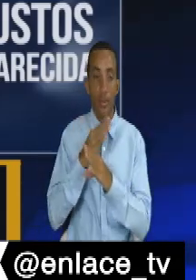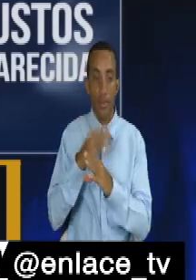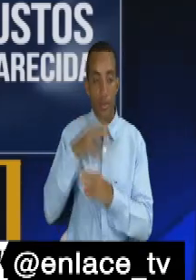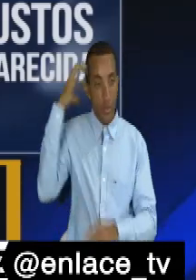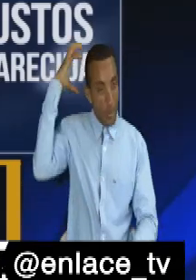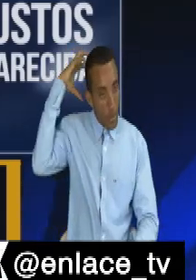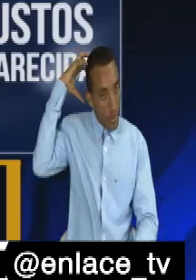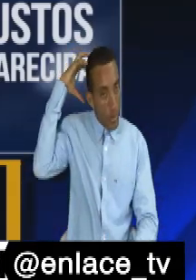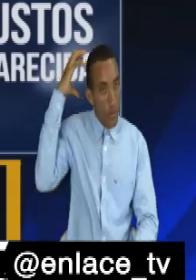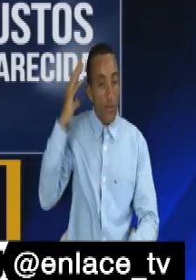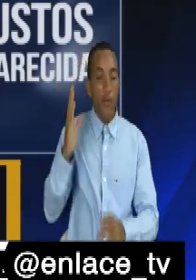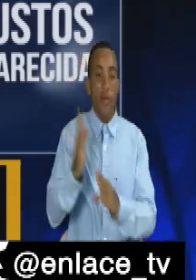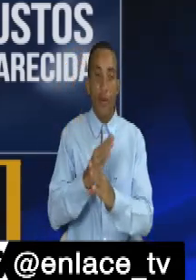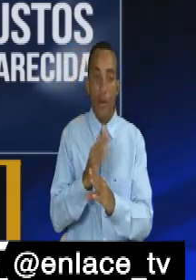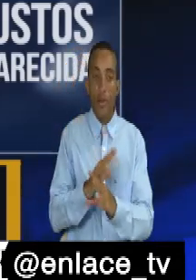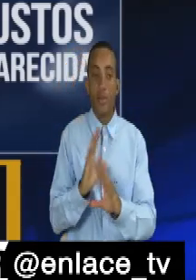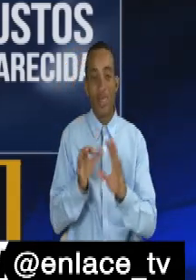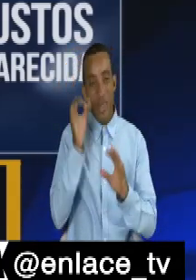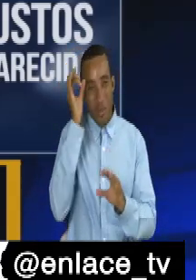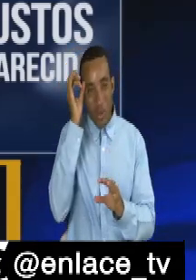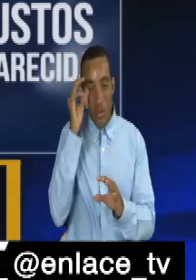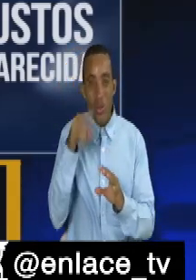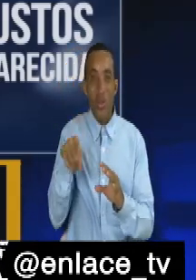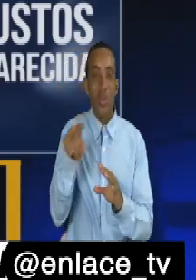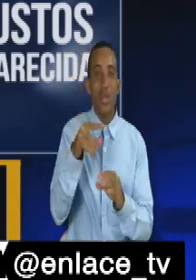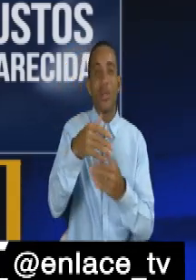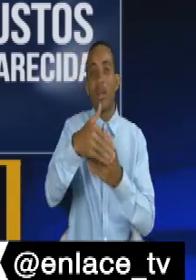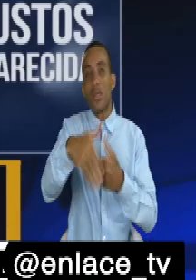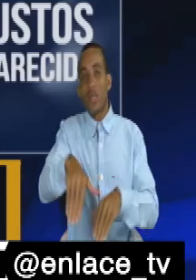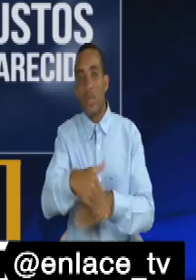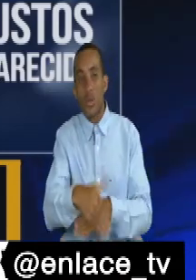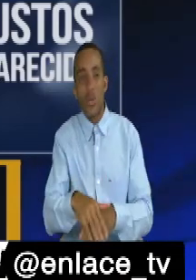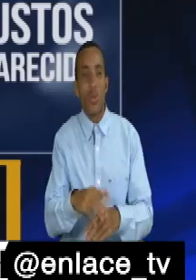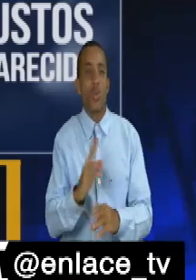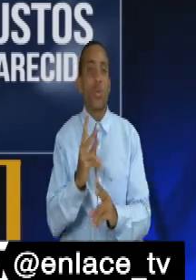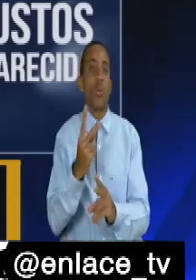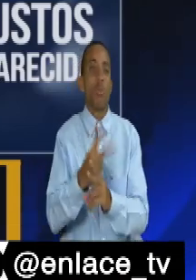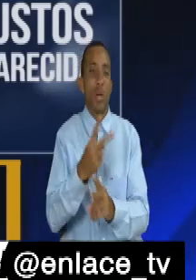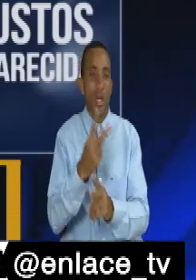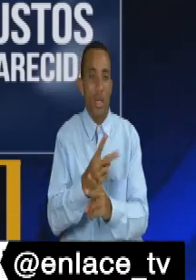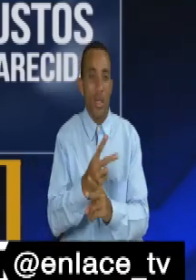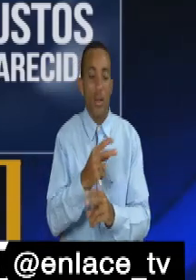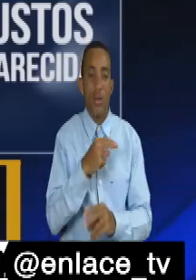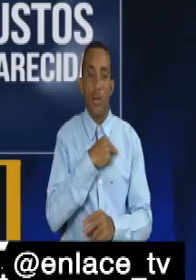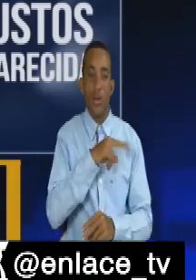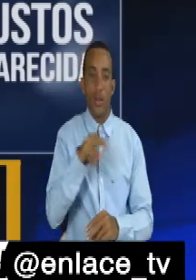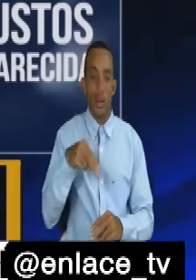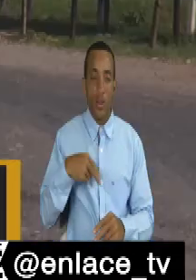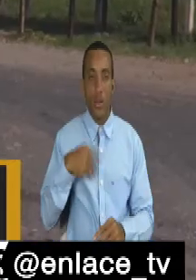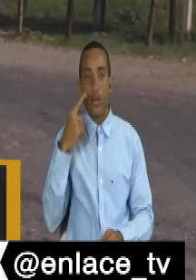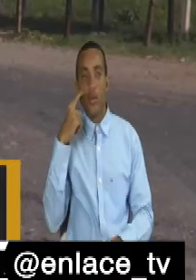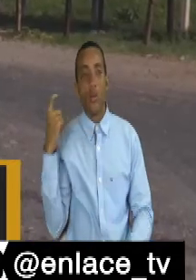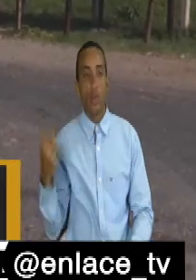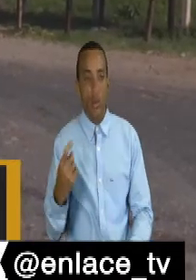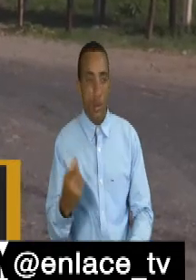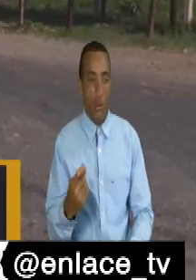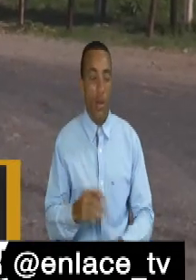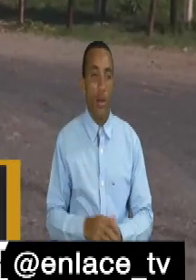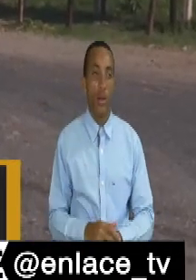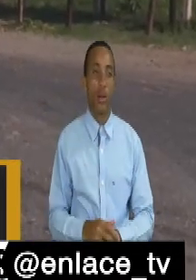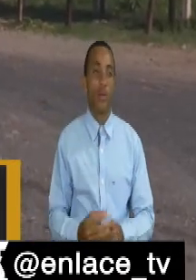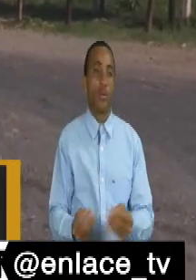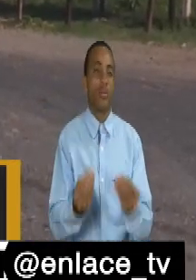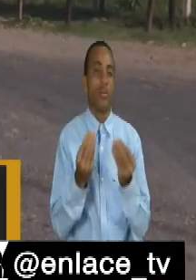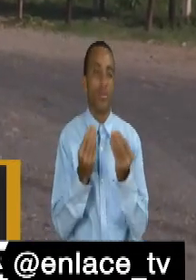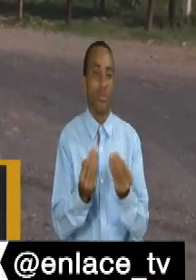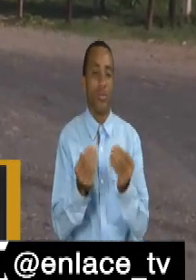muchas de que esté por ahí a la intemperie, expuesta a muchos peligros, pues nosotros estamos buscándola. Muchas personas han manifestado